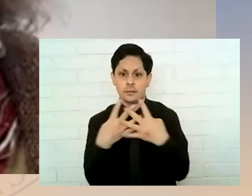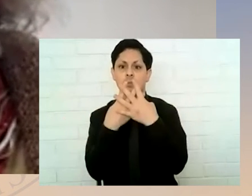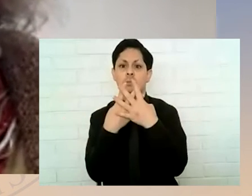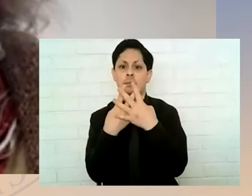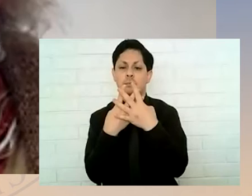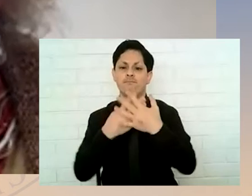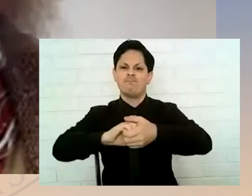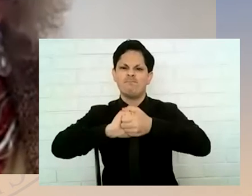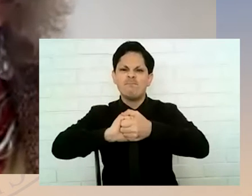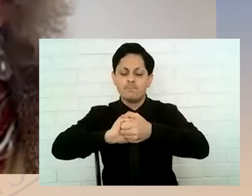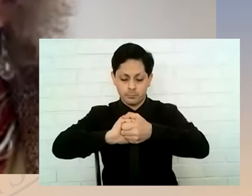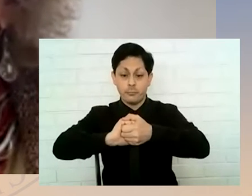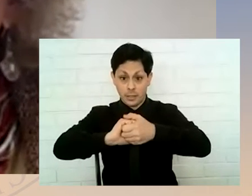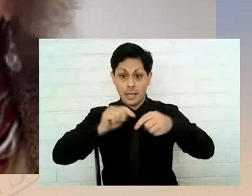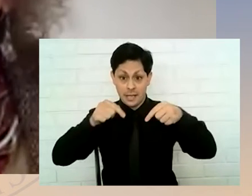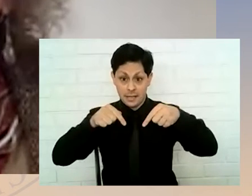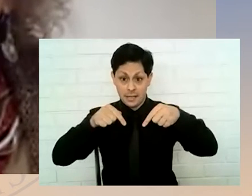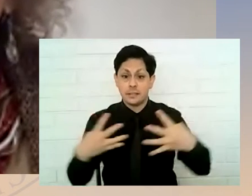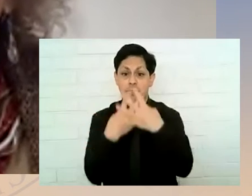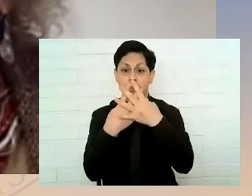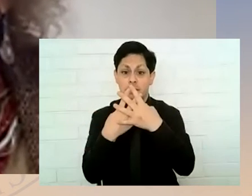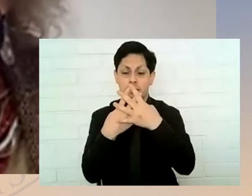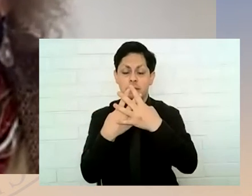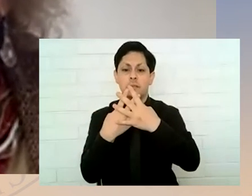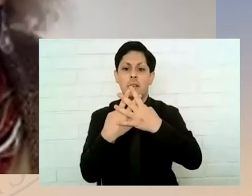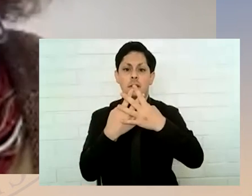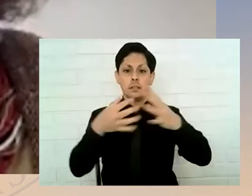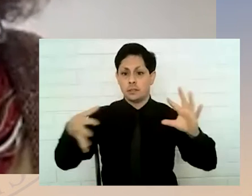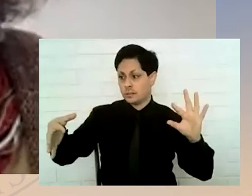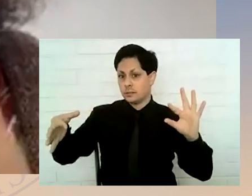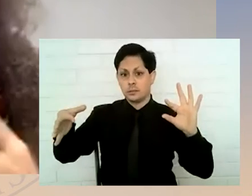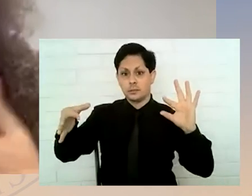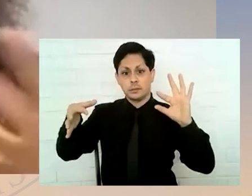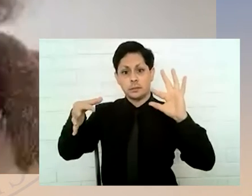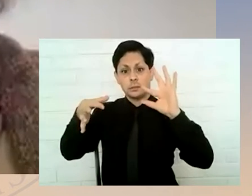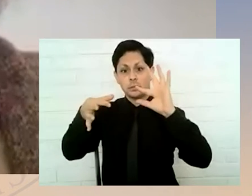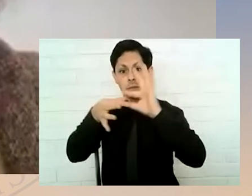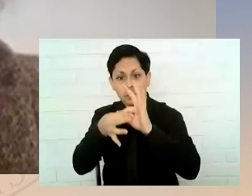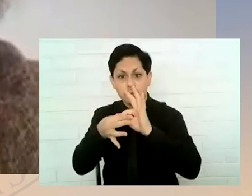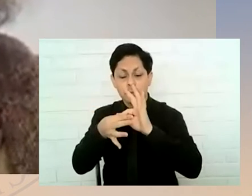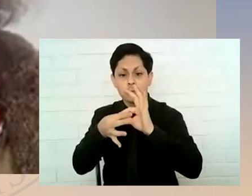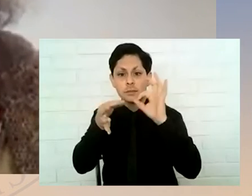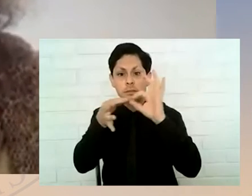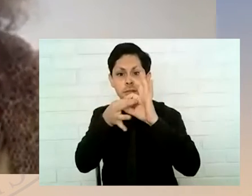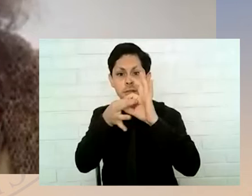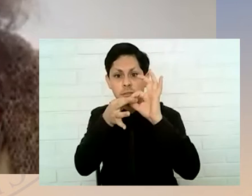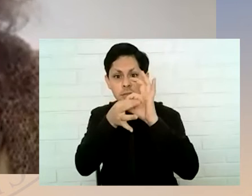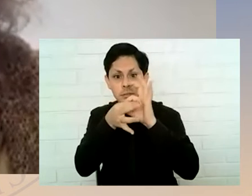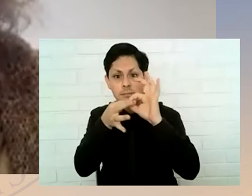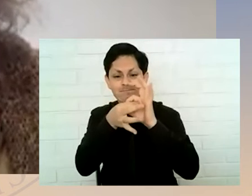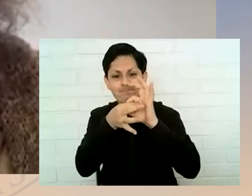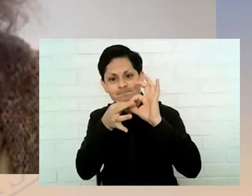que lo que tiene como por objetivo es el poder enlazar, enredarnos, ¿no es cierto?, enlazar las